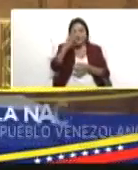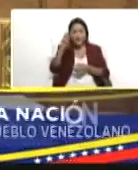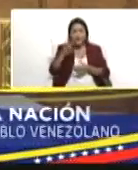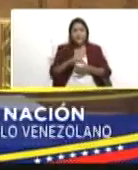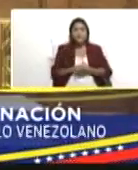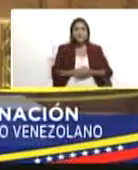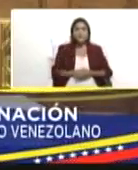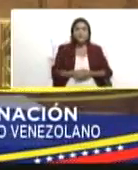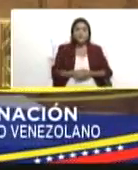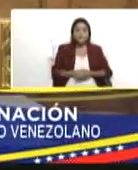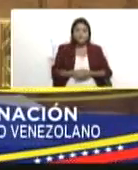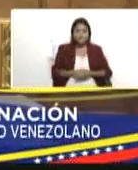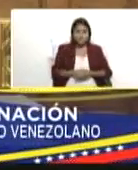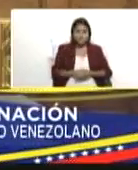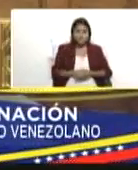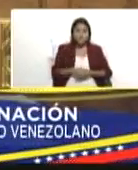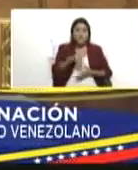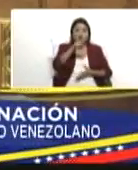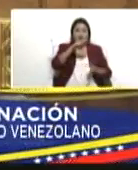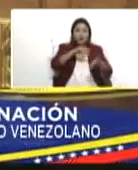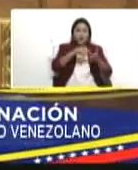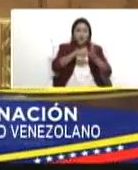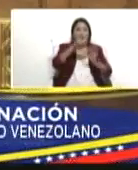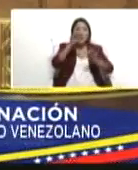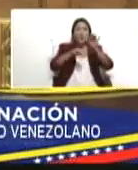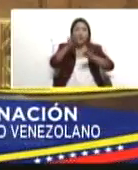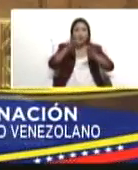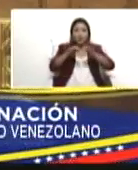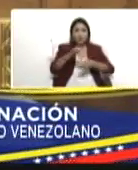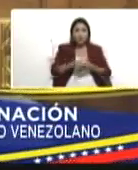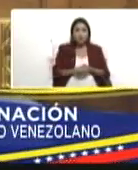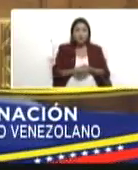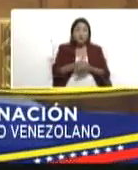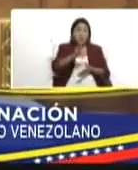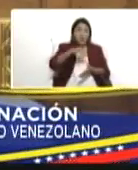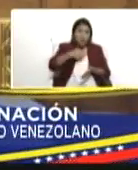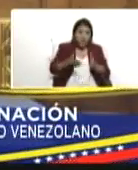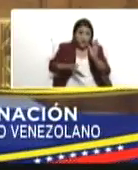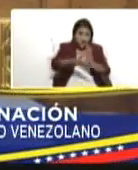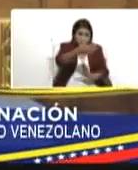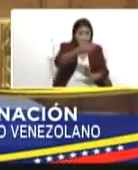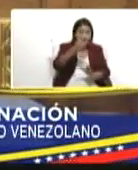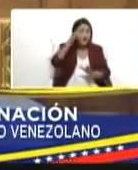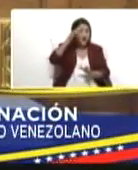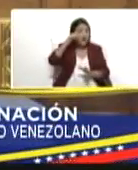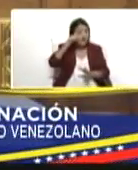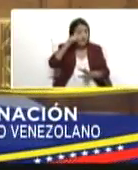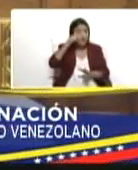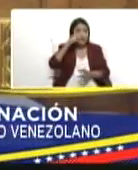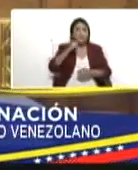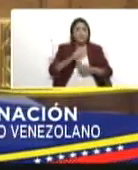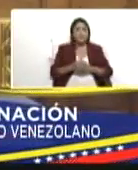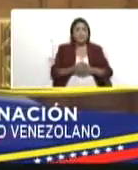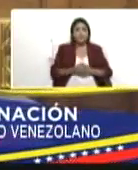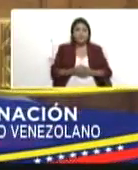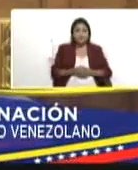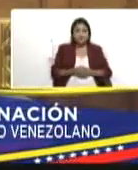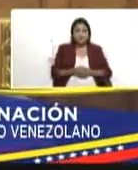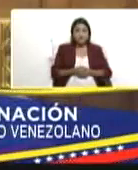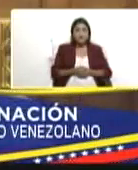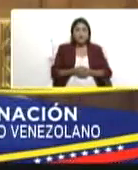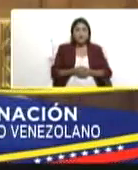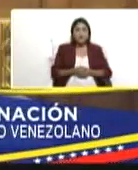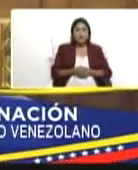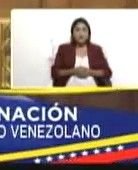app creo que es justo y necesario que se paren para el baño verdad Bueno pueden ir separando